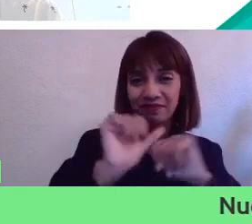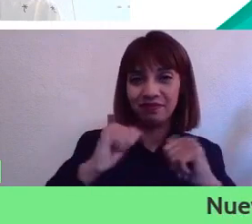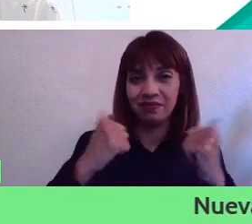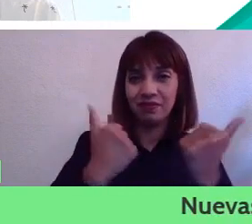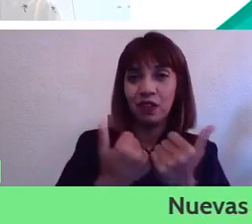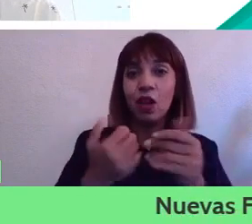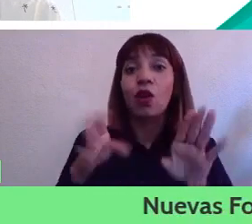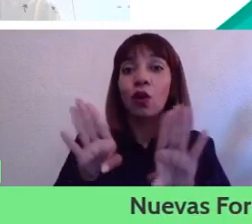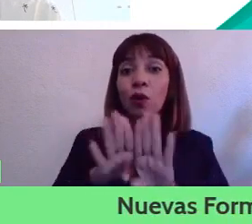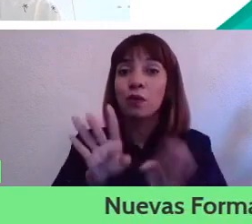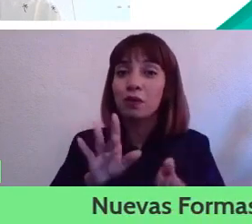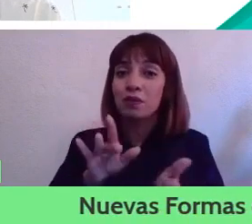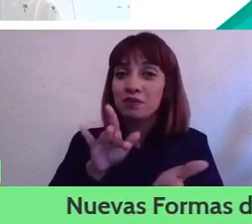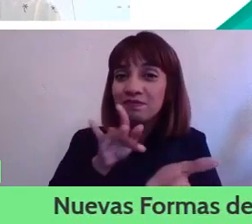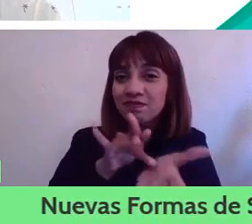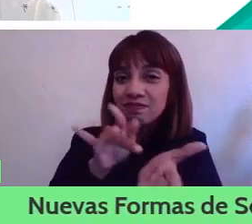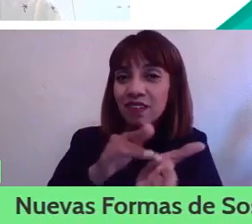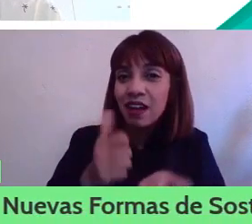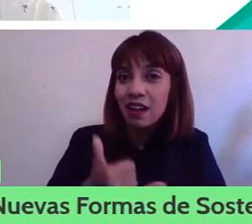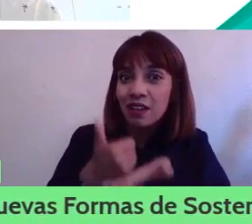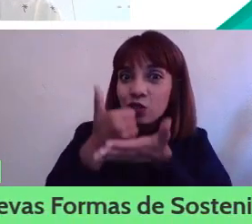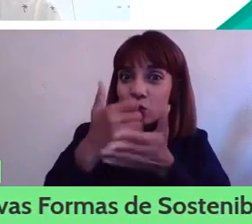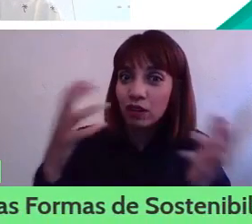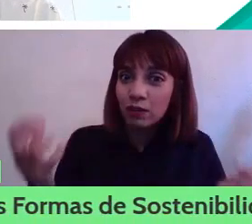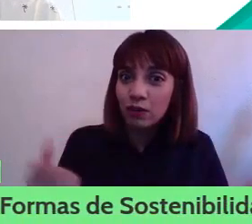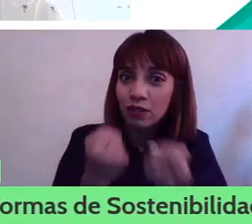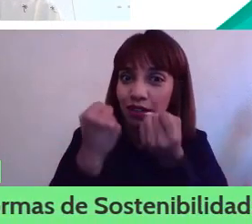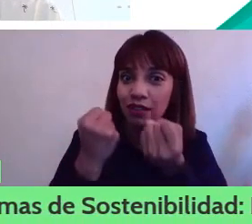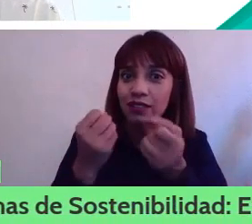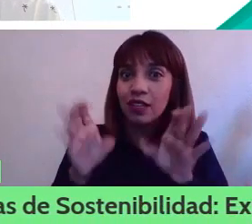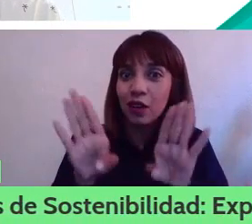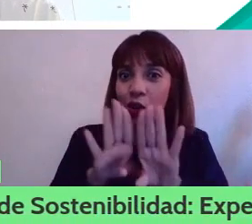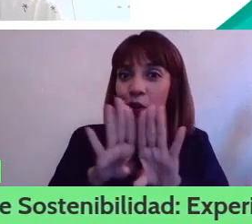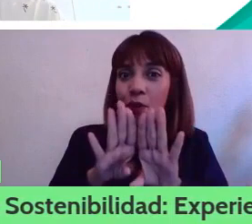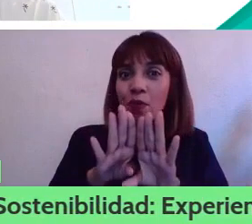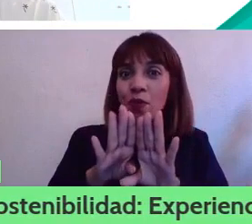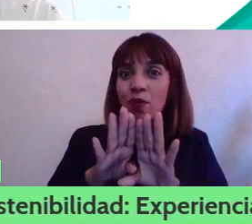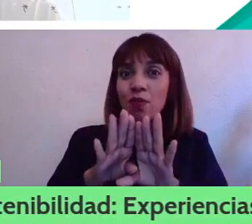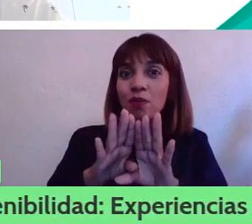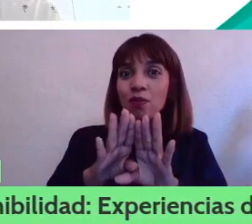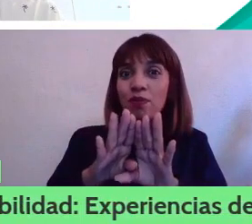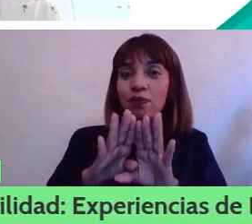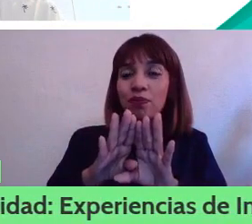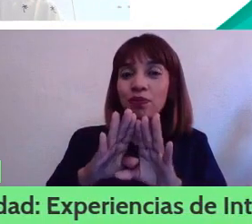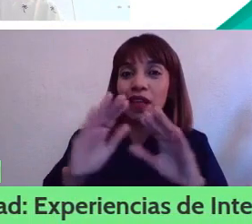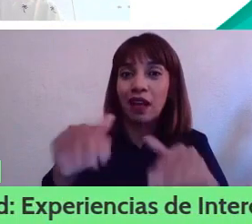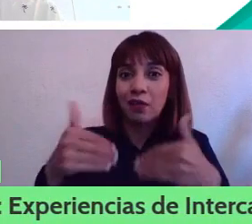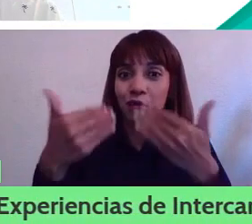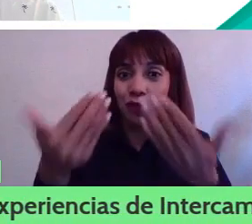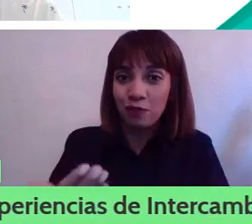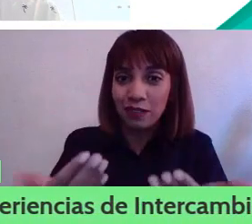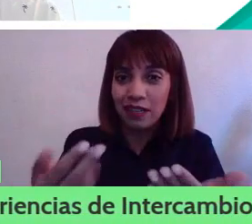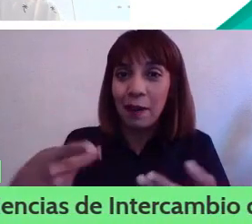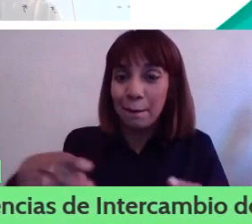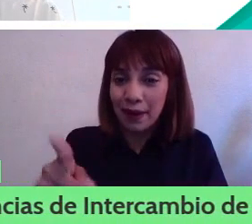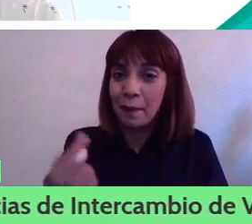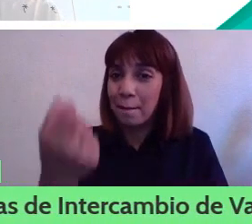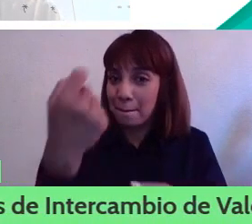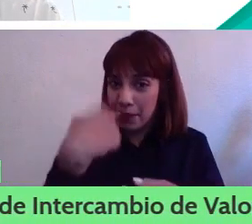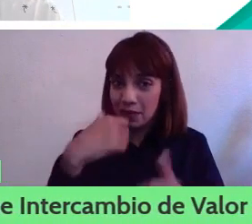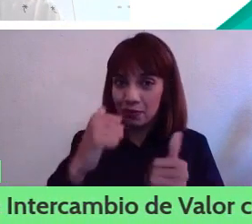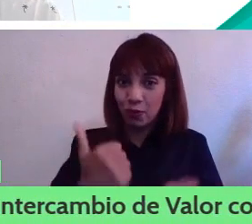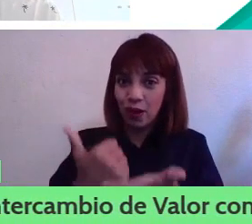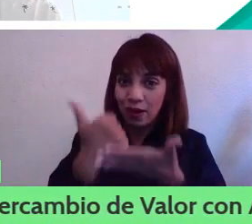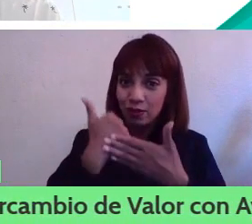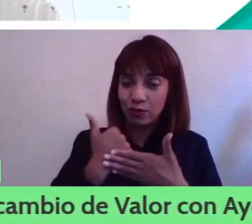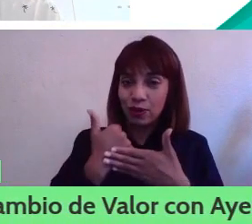hacia afuera, pero también cómo podemos fortalecernos hacia adentro? Eso me parece que es algo que muchas veces nos escapa. Tratamos tanto de ayudar hacia afuera que